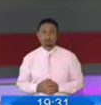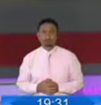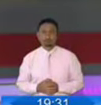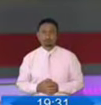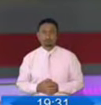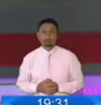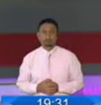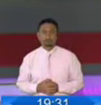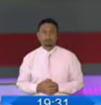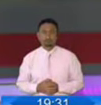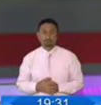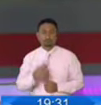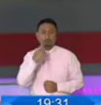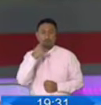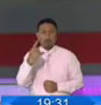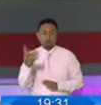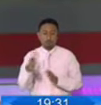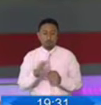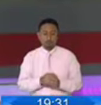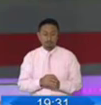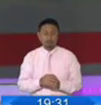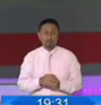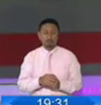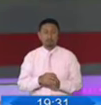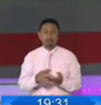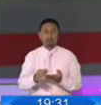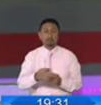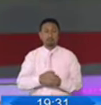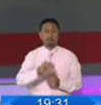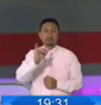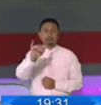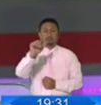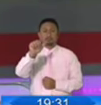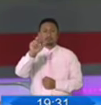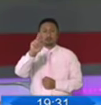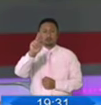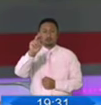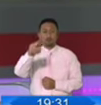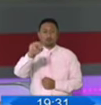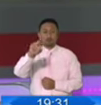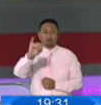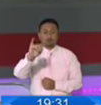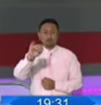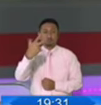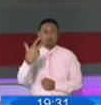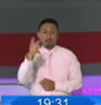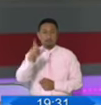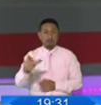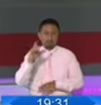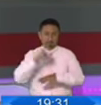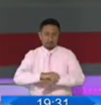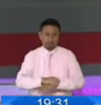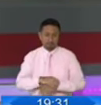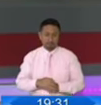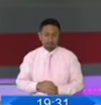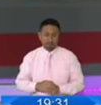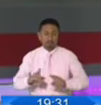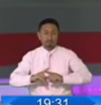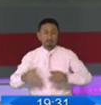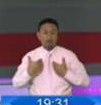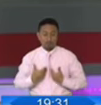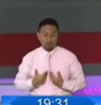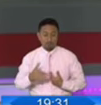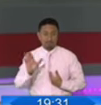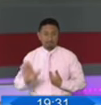Por el crimen de un hombre en la parroquia de Yaruquí, bajo la modalidad de sicariato, 3 personas fueron detenidas, mientras el cuerpo